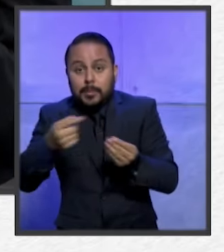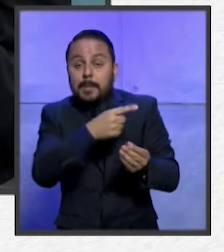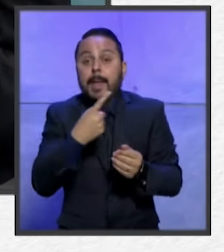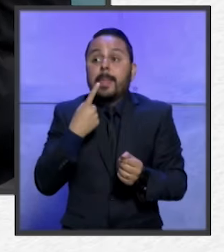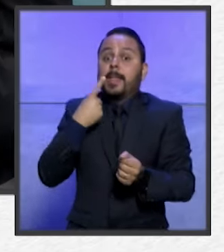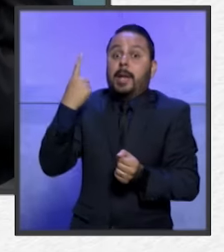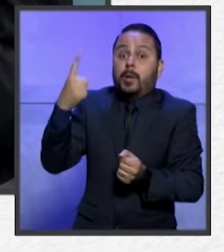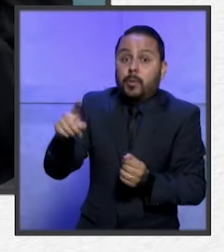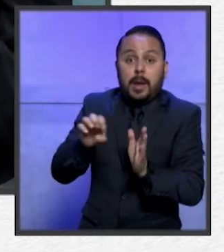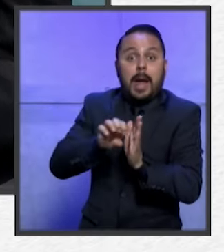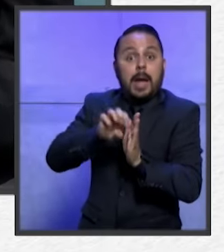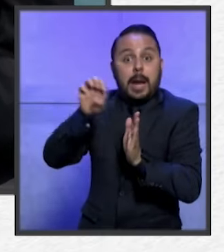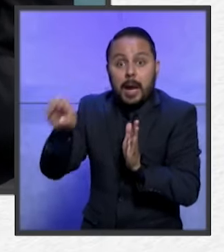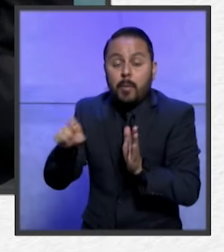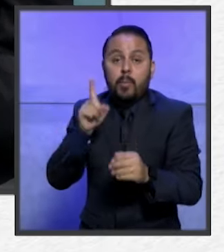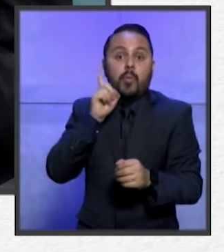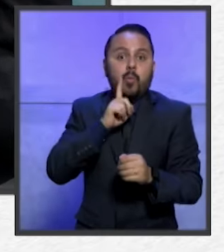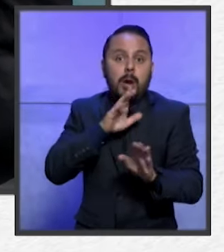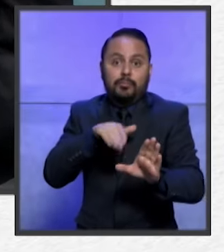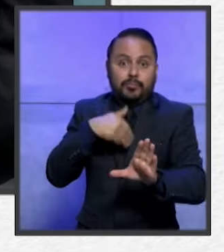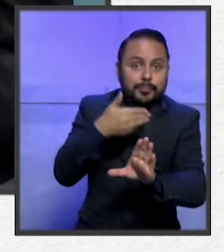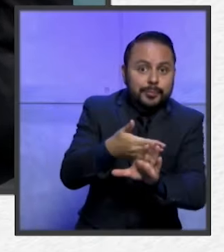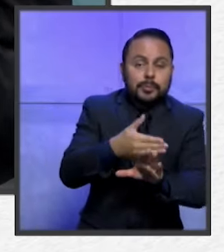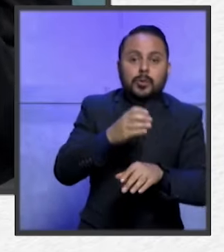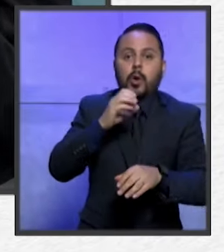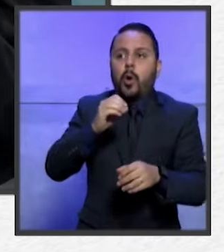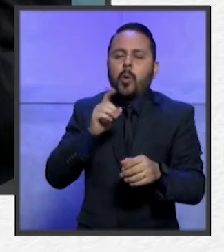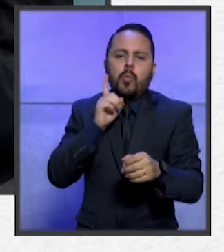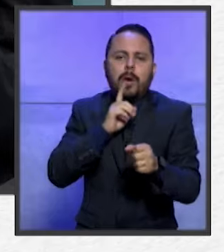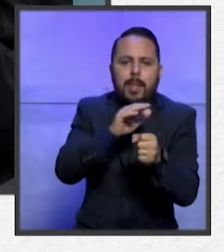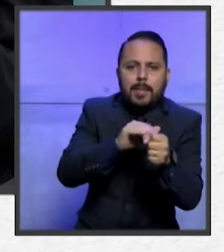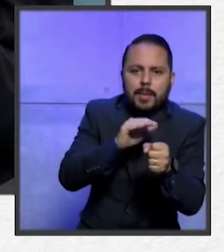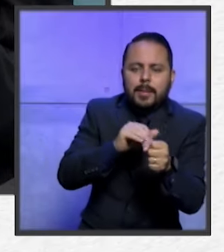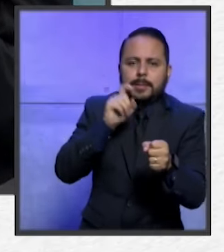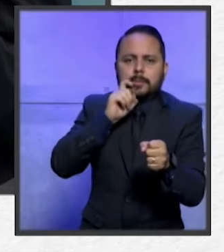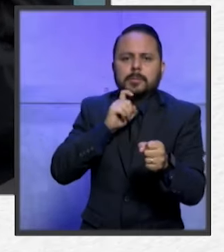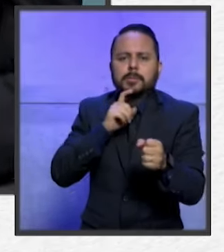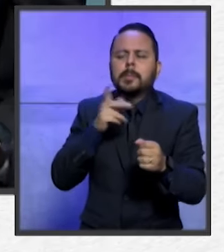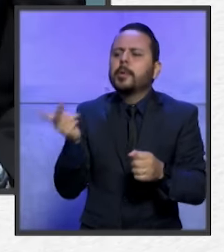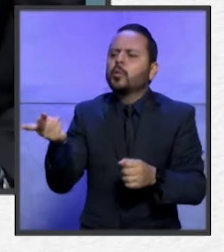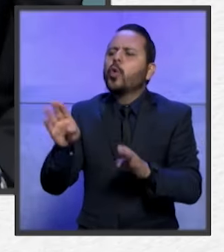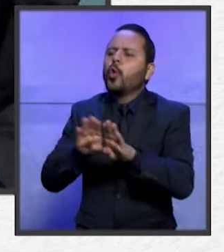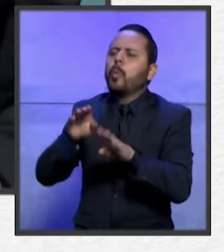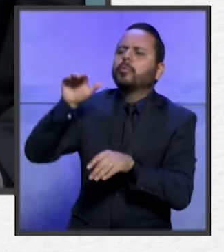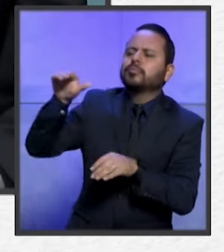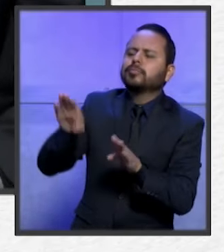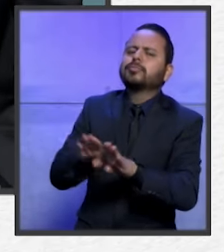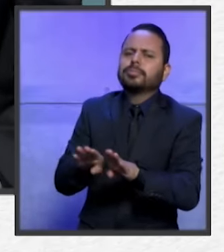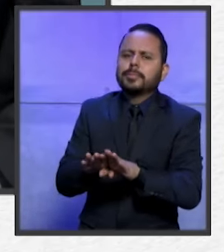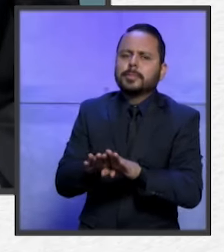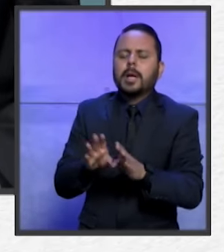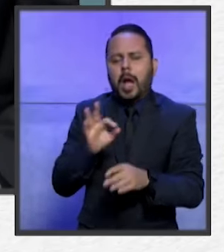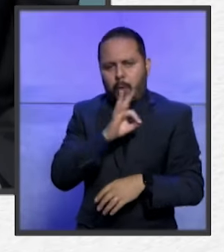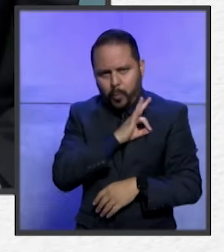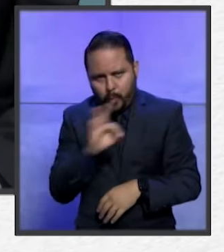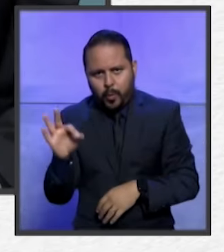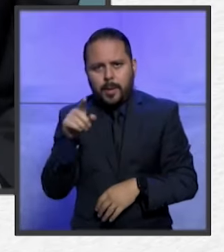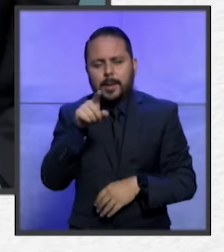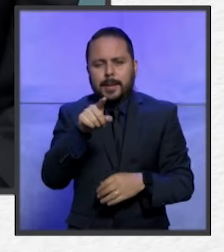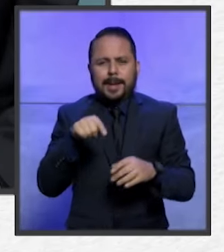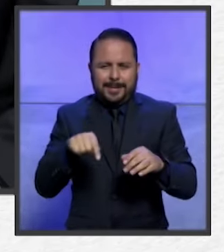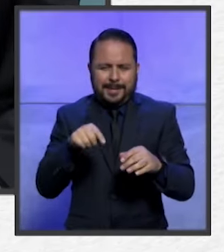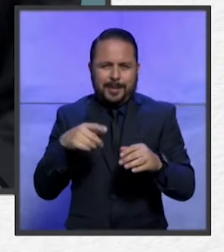quejas o denuncias por acoso laboral o por acoso sexual cómo me comunico con la visitaduría en puede ser